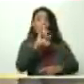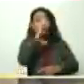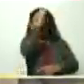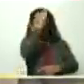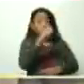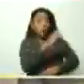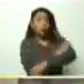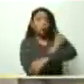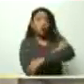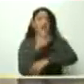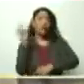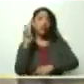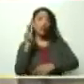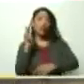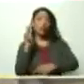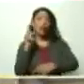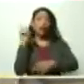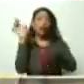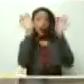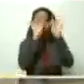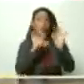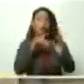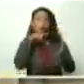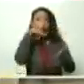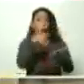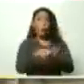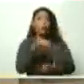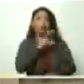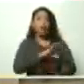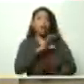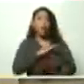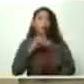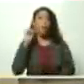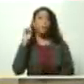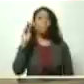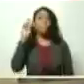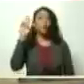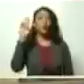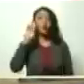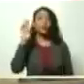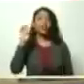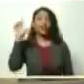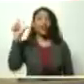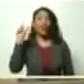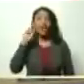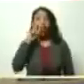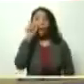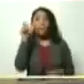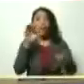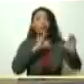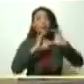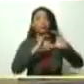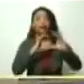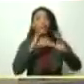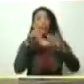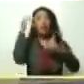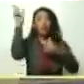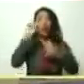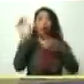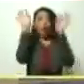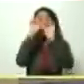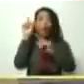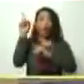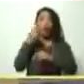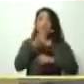venezolana es decir la forma como lo nombra el señor Borrello como lo nombran algunas agencias de medios extranjeros no es la forma como